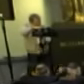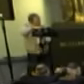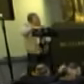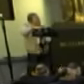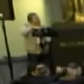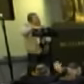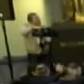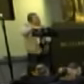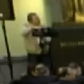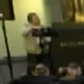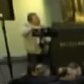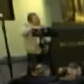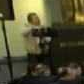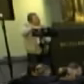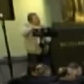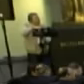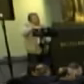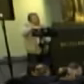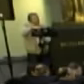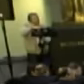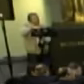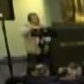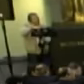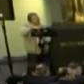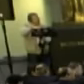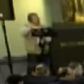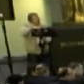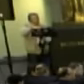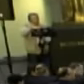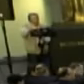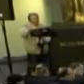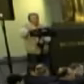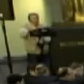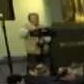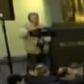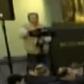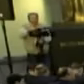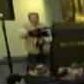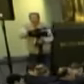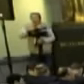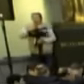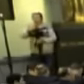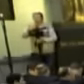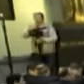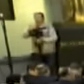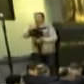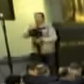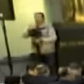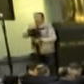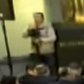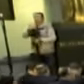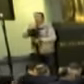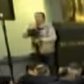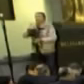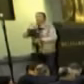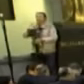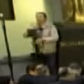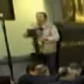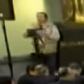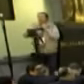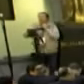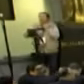Tenemos presencia de estudiantes de diversas universidades que nos acompañan